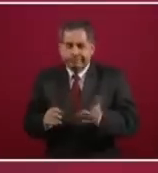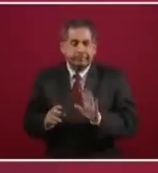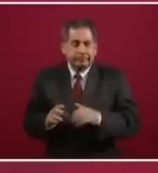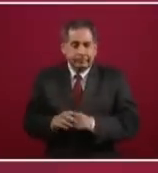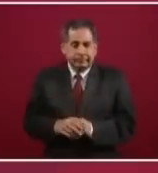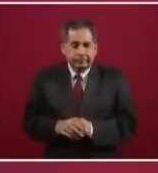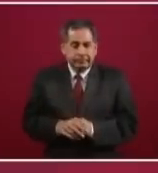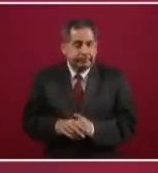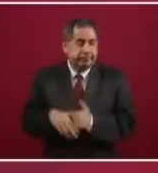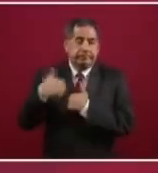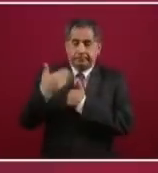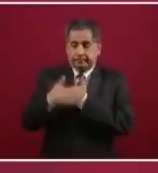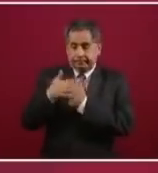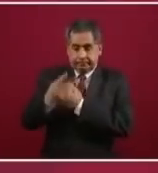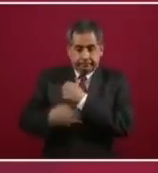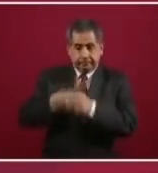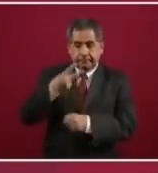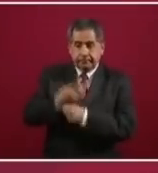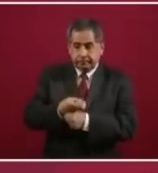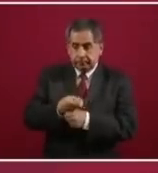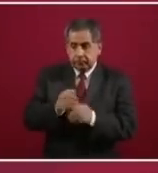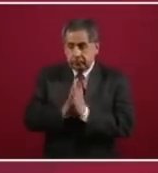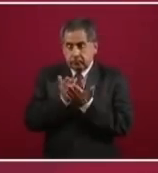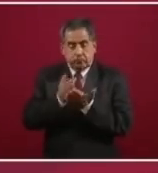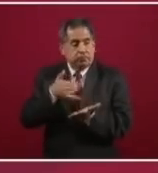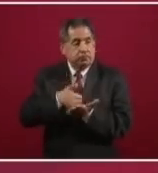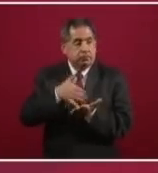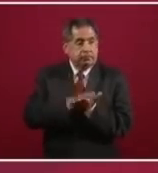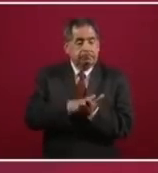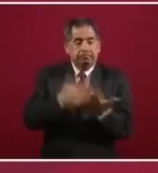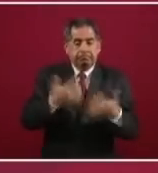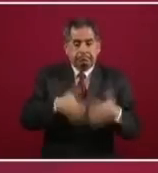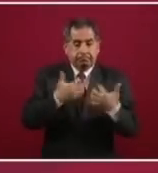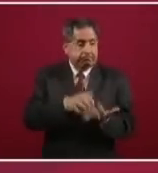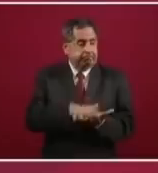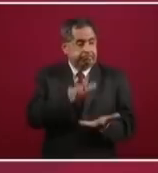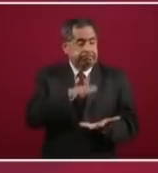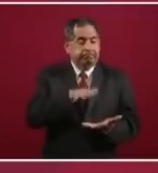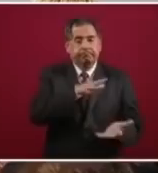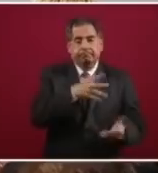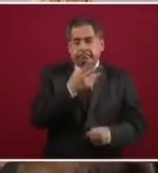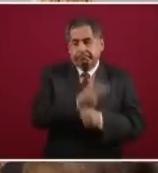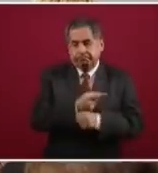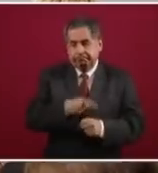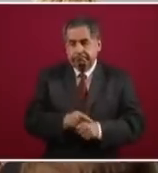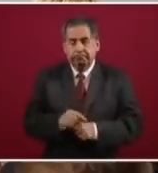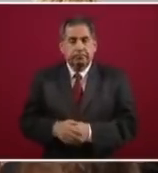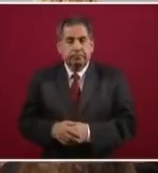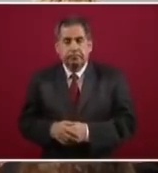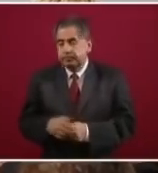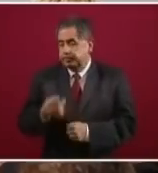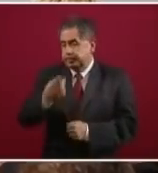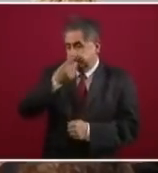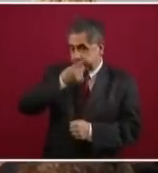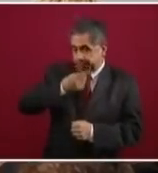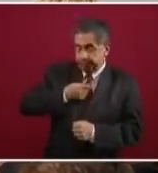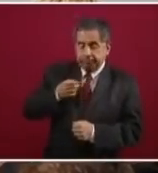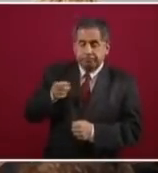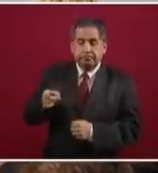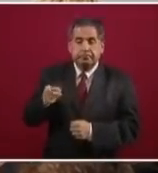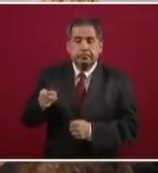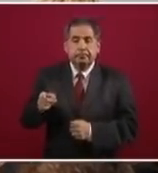Entonces va para la segunda edición, que se va a hacer pronto. Me dice la